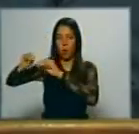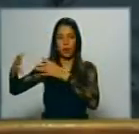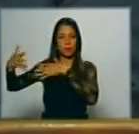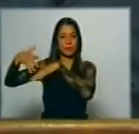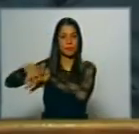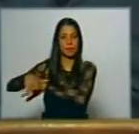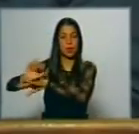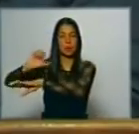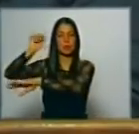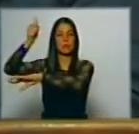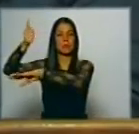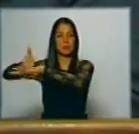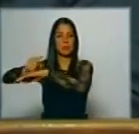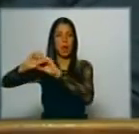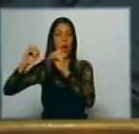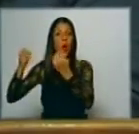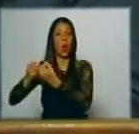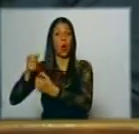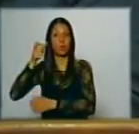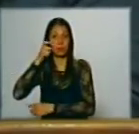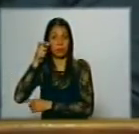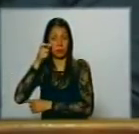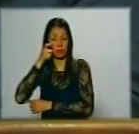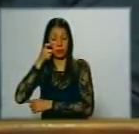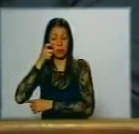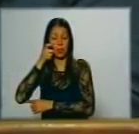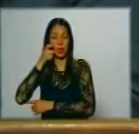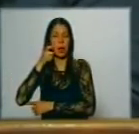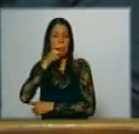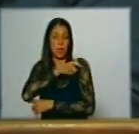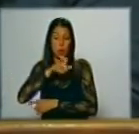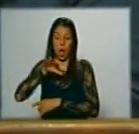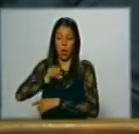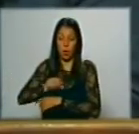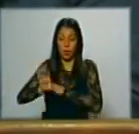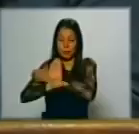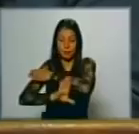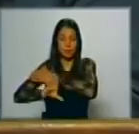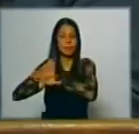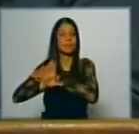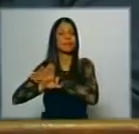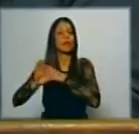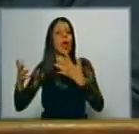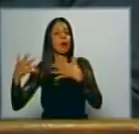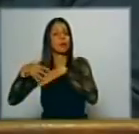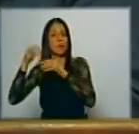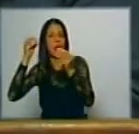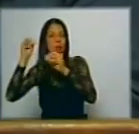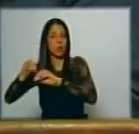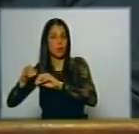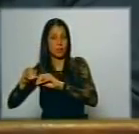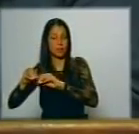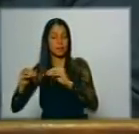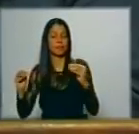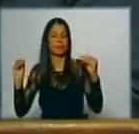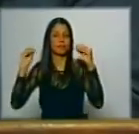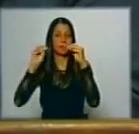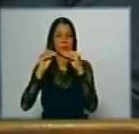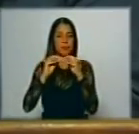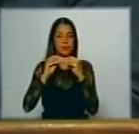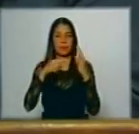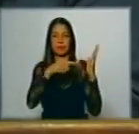la Superintendencia Nacional para la Defensa de los Derechos Socioeconómicos y de conformidad con